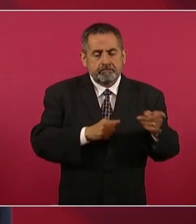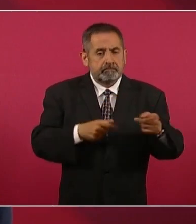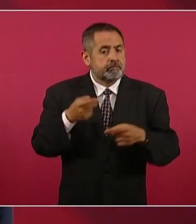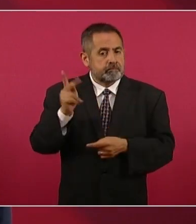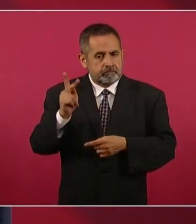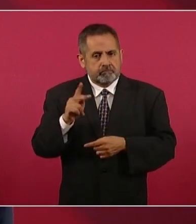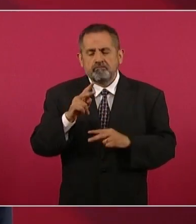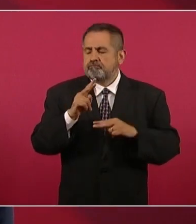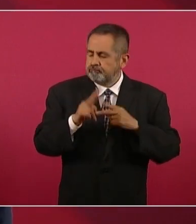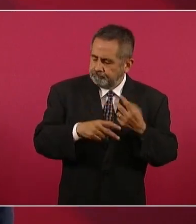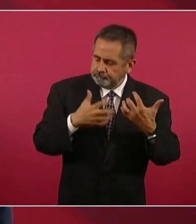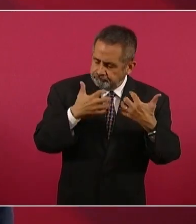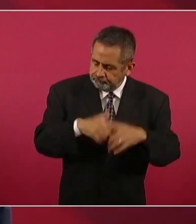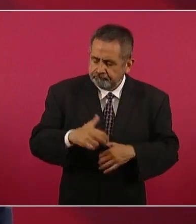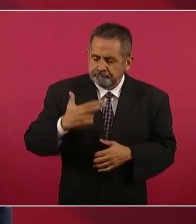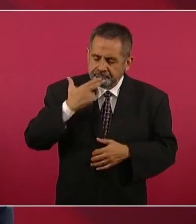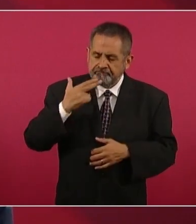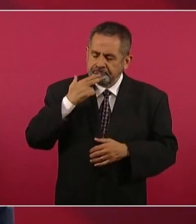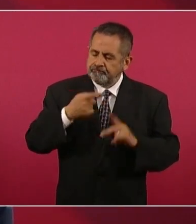pero va a funcionar este centro.